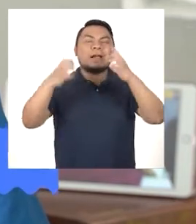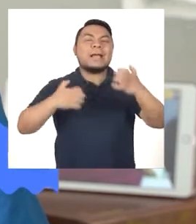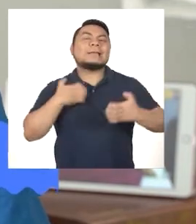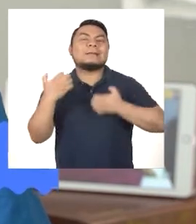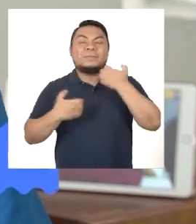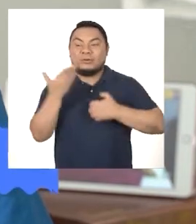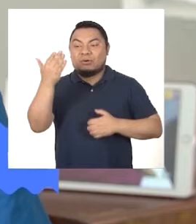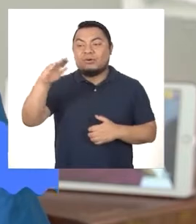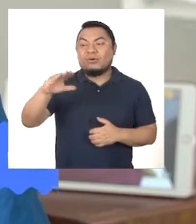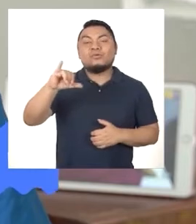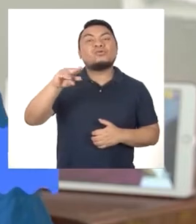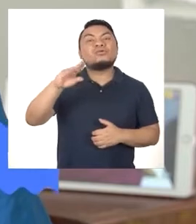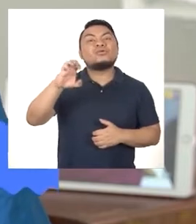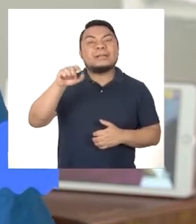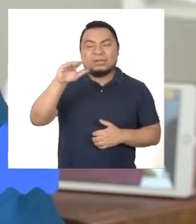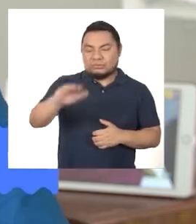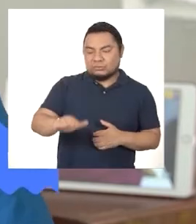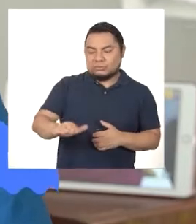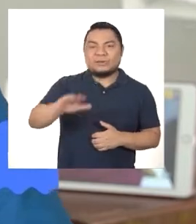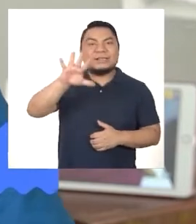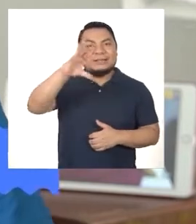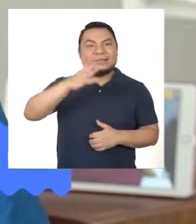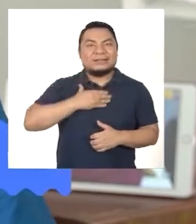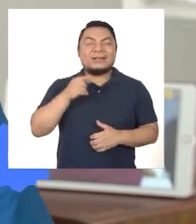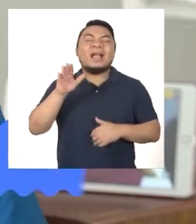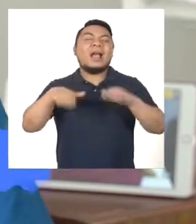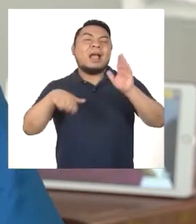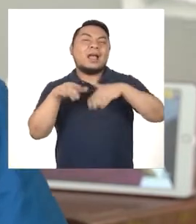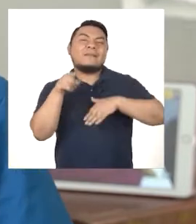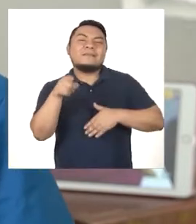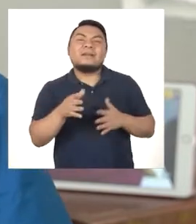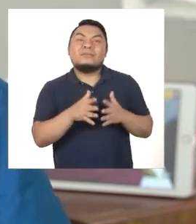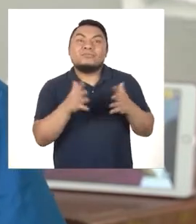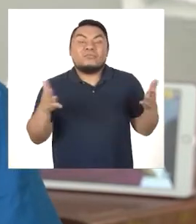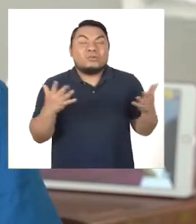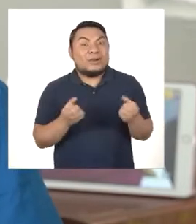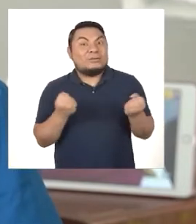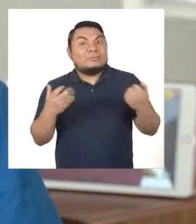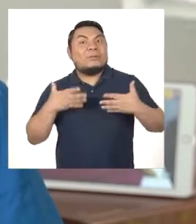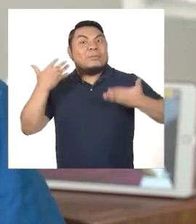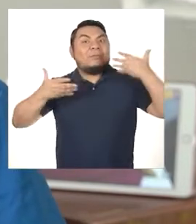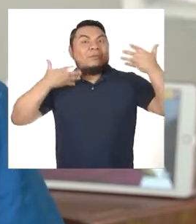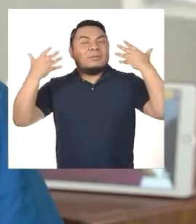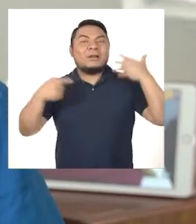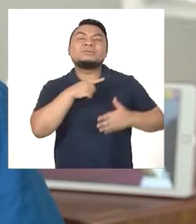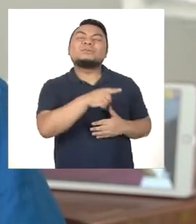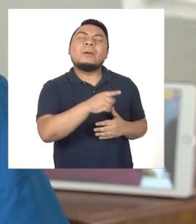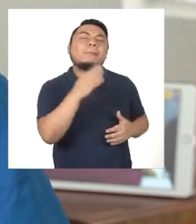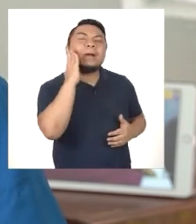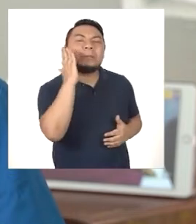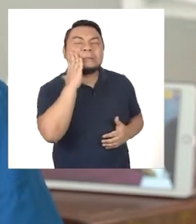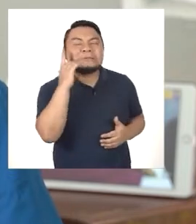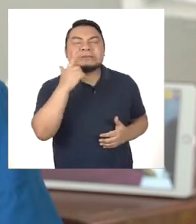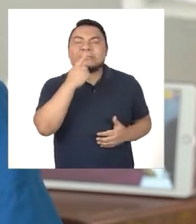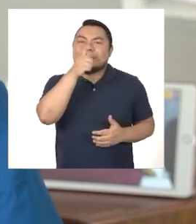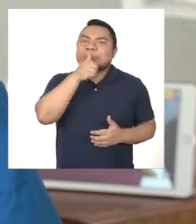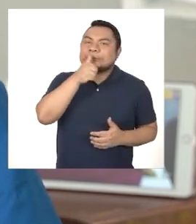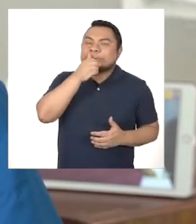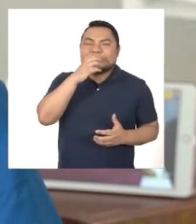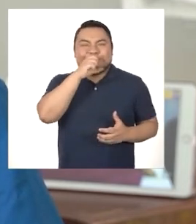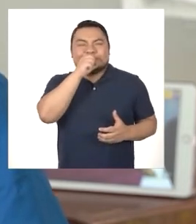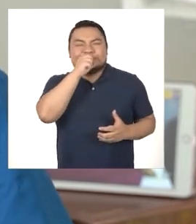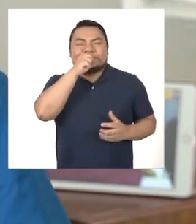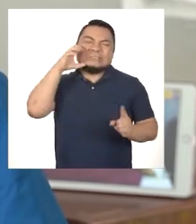emociones. Jorgito tiene 5 años y a veces se porta con mucha energía y su mamá pierde la paciencia y llega a